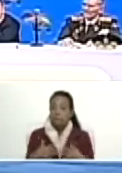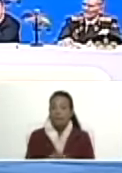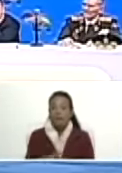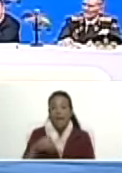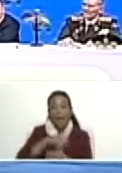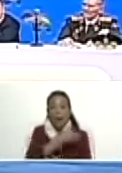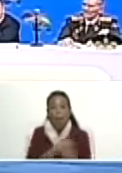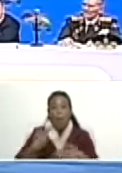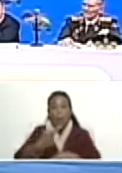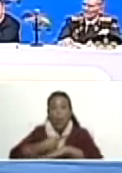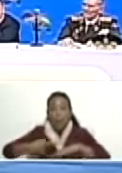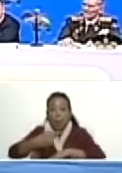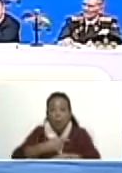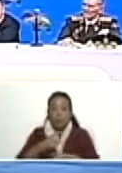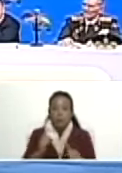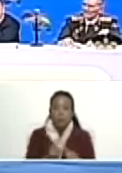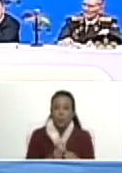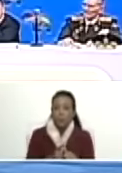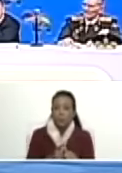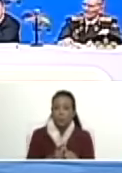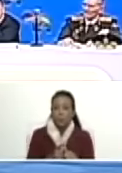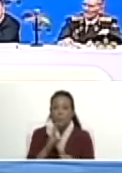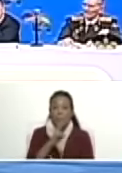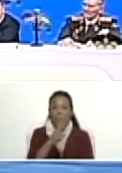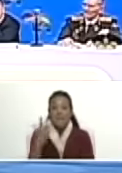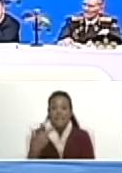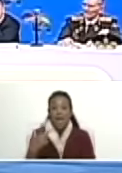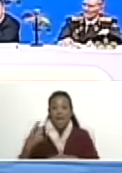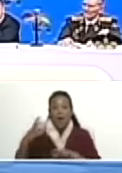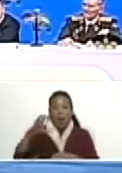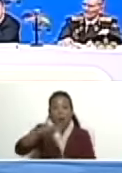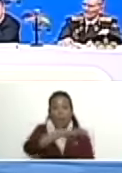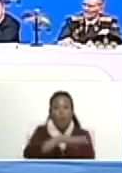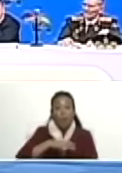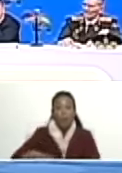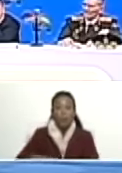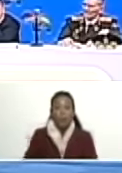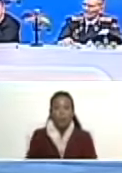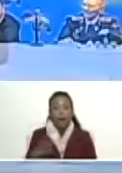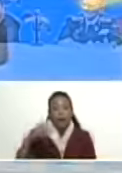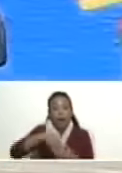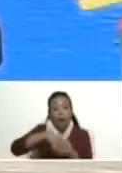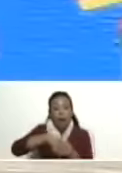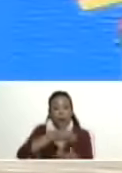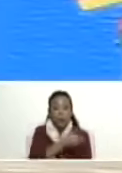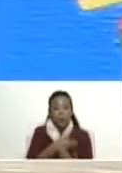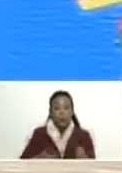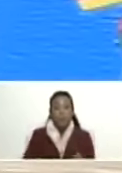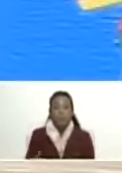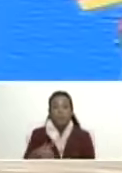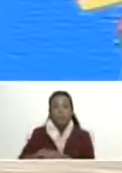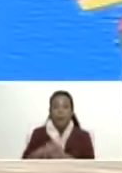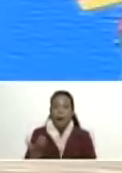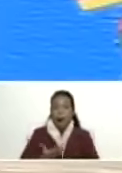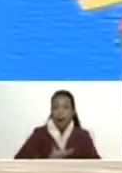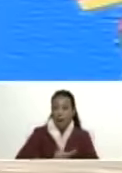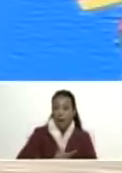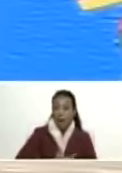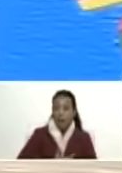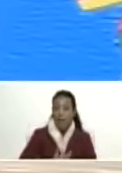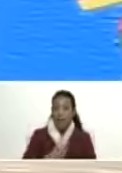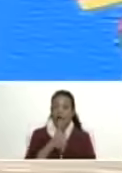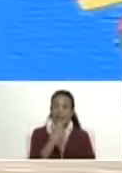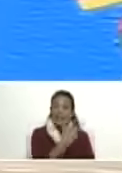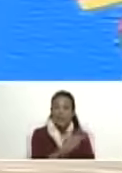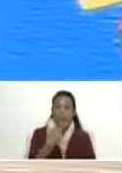Elección de gobernaciones, 23 gobernaciones. Y tenemos elección de alcaldías, 335